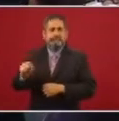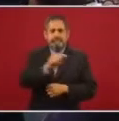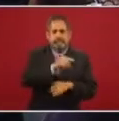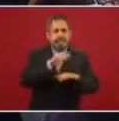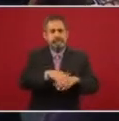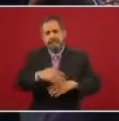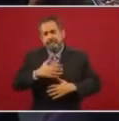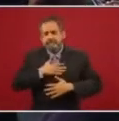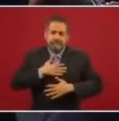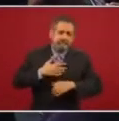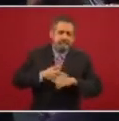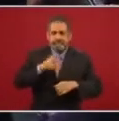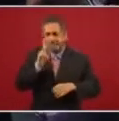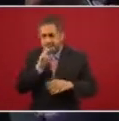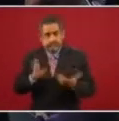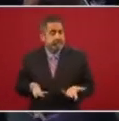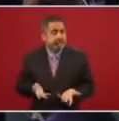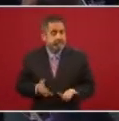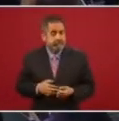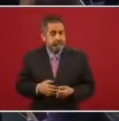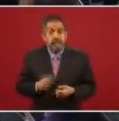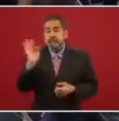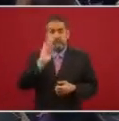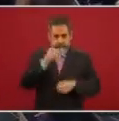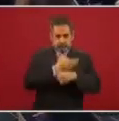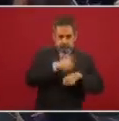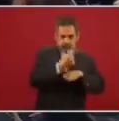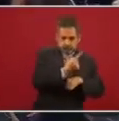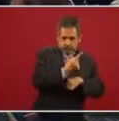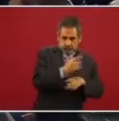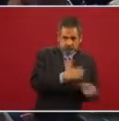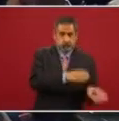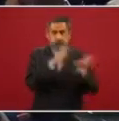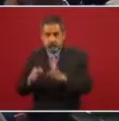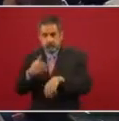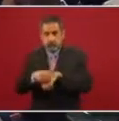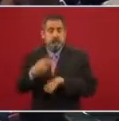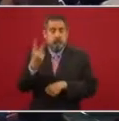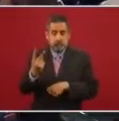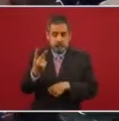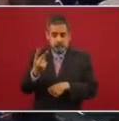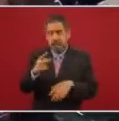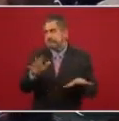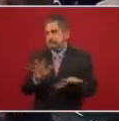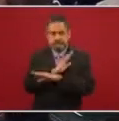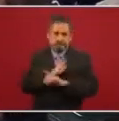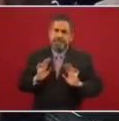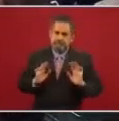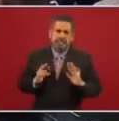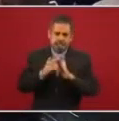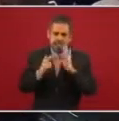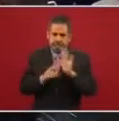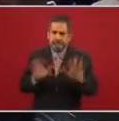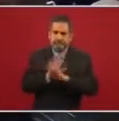entonces cuando pasemos al escenario 2 vamos a tener una conversión del modelo de vigilancia epidemiológica